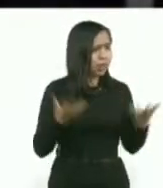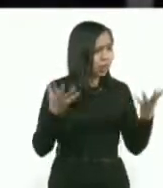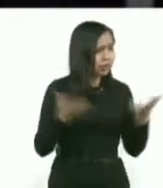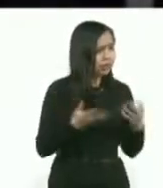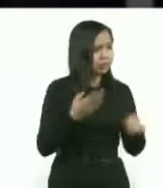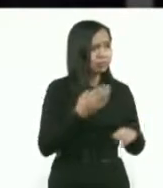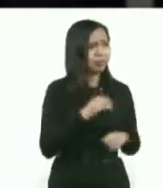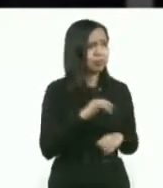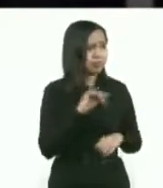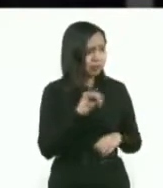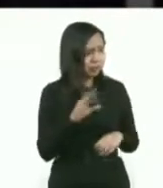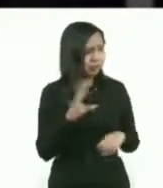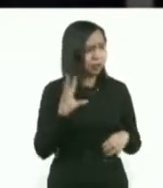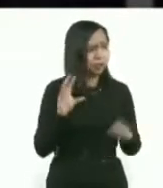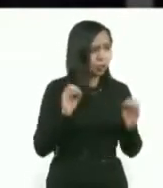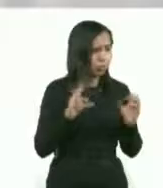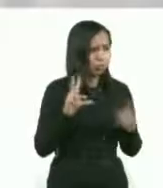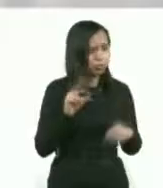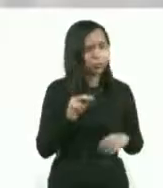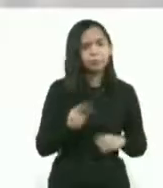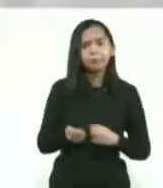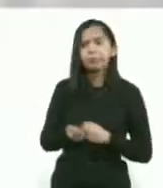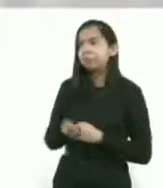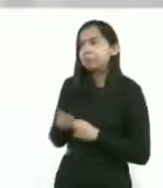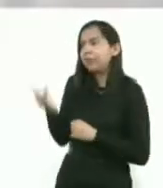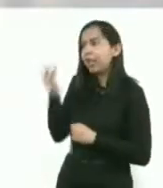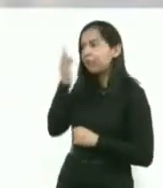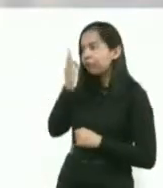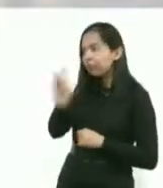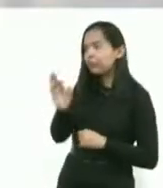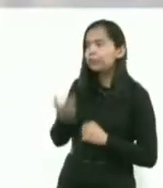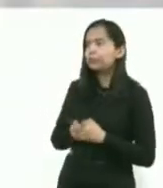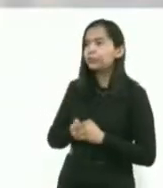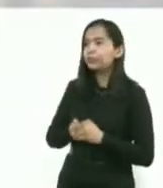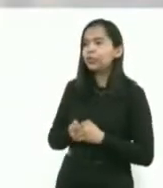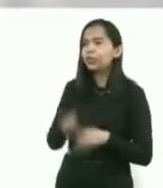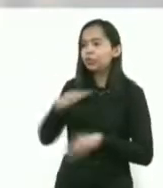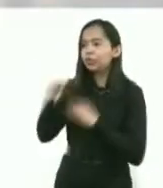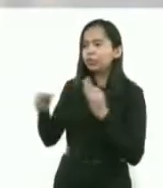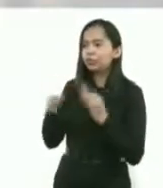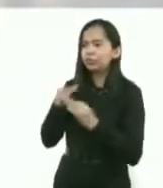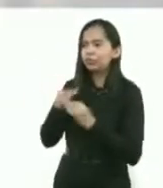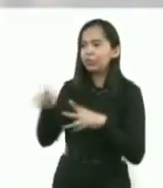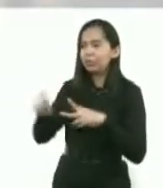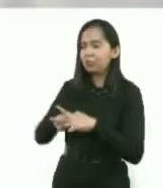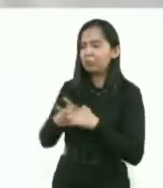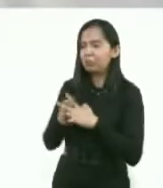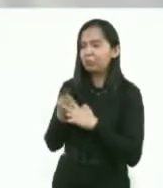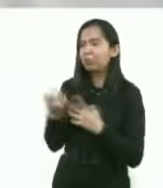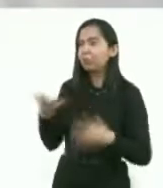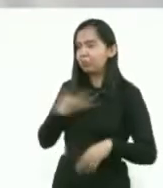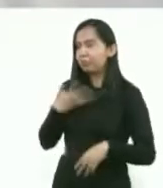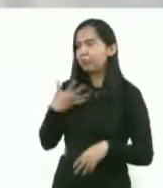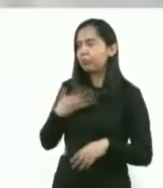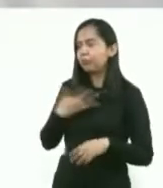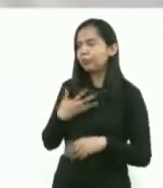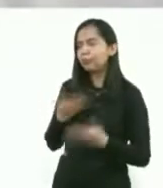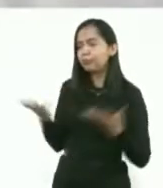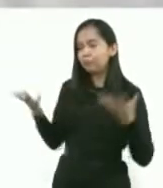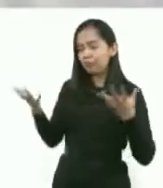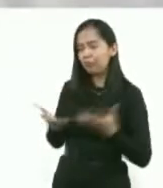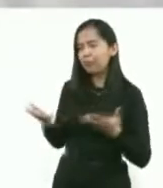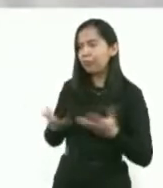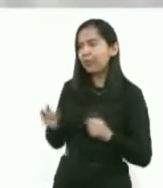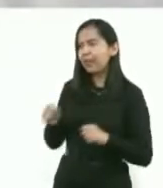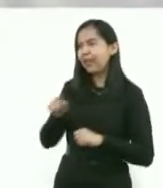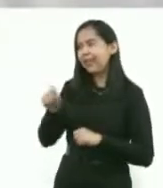acaba de mencionar? Pues es absolutamente falso, pero todo tiene un origen. El origen son los hechos